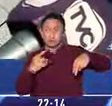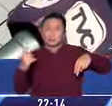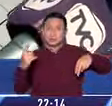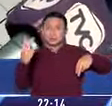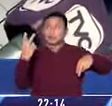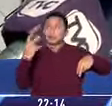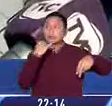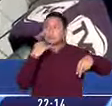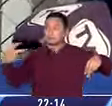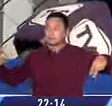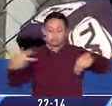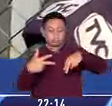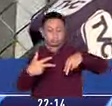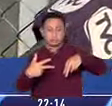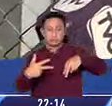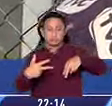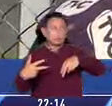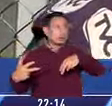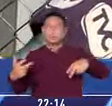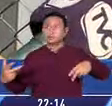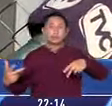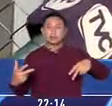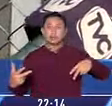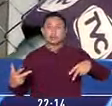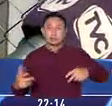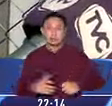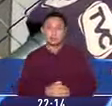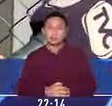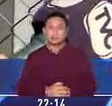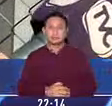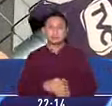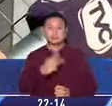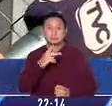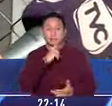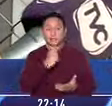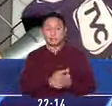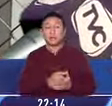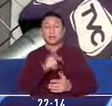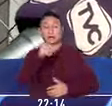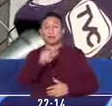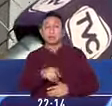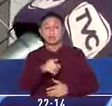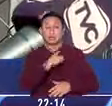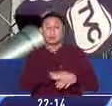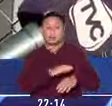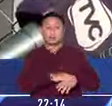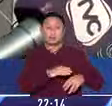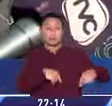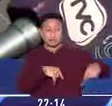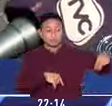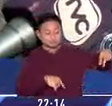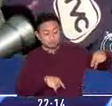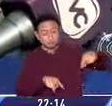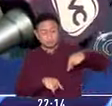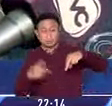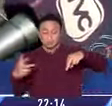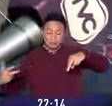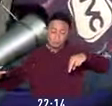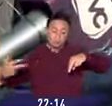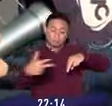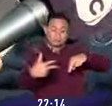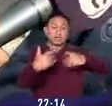la camioneta curve. Entonces, si bien es cierto, el peatón aquí tiene la preferencia, la camioneta debe